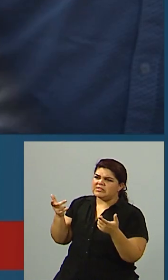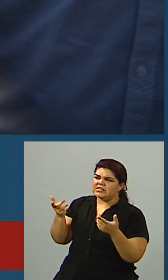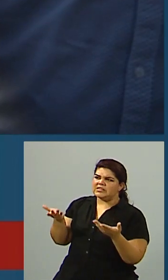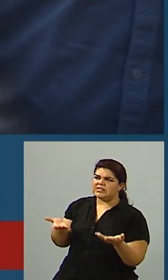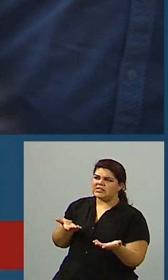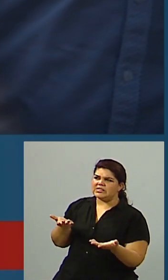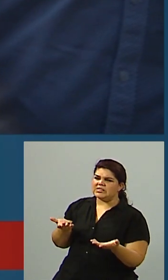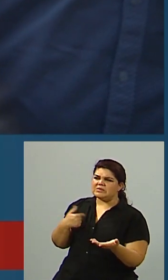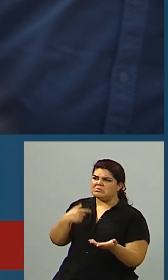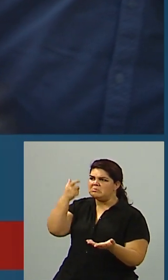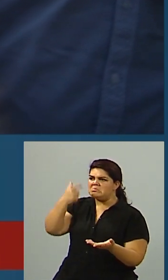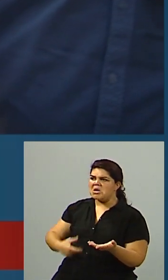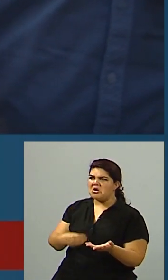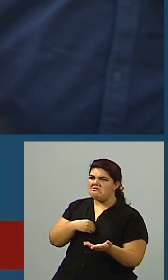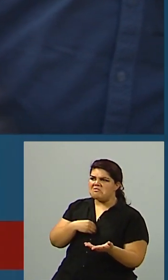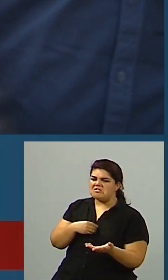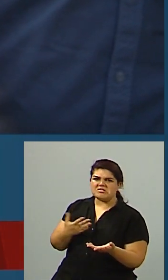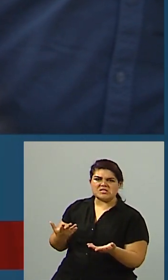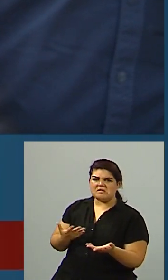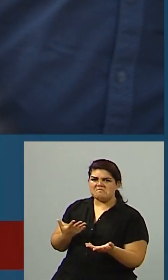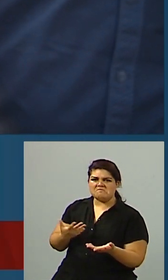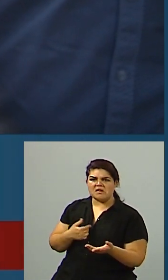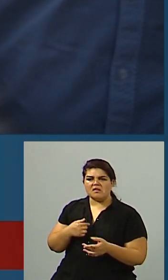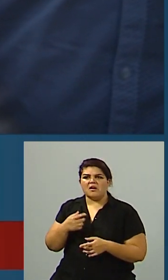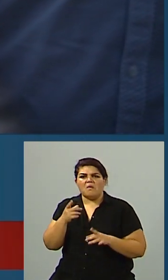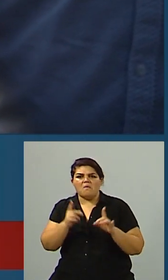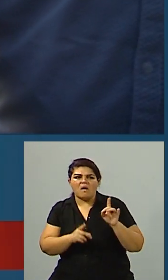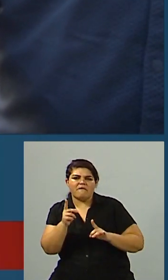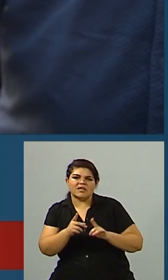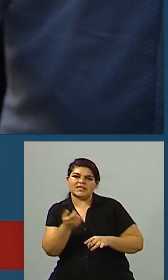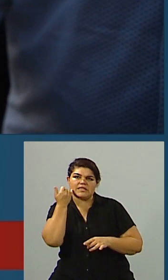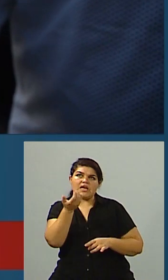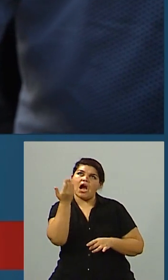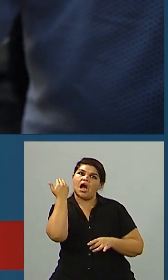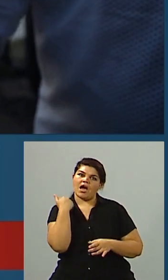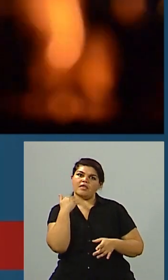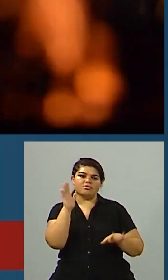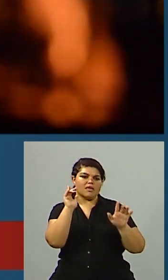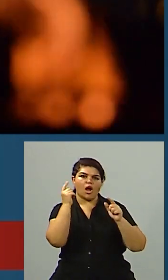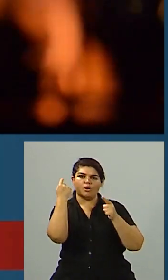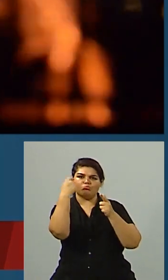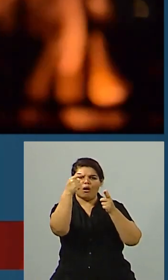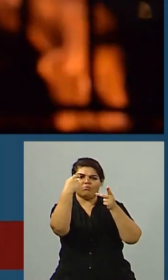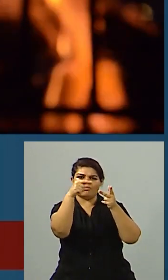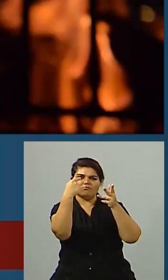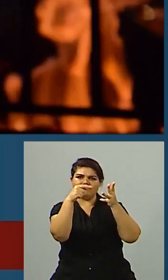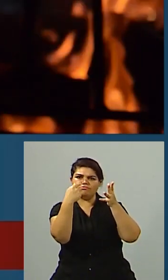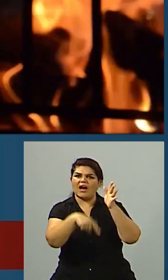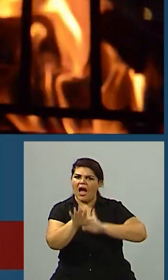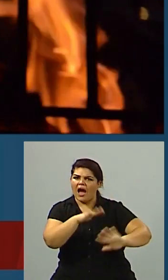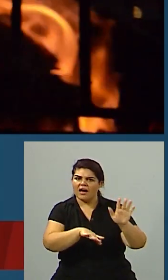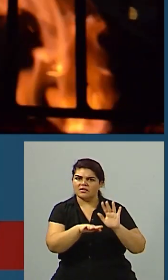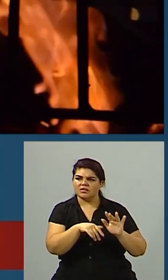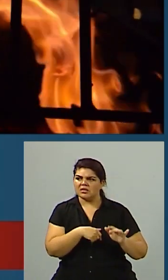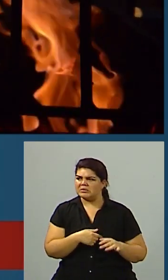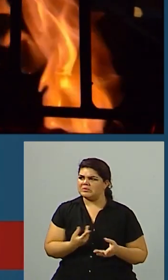etcétera, y que digan que van a hacer cosas que ya se podrían haber hecho y no se hicieron. Claro. Uno tiene una cierta sensación